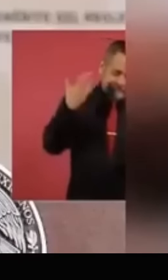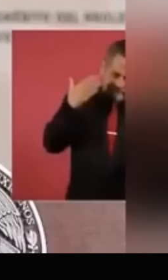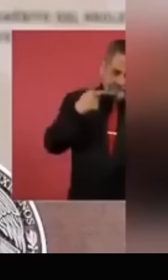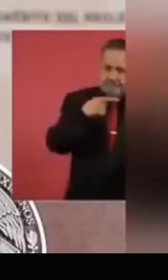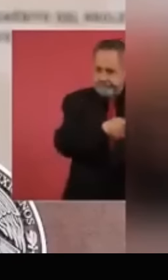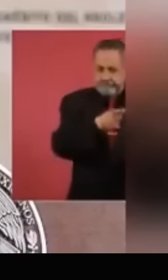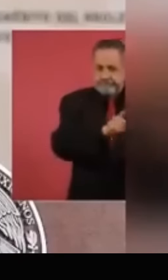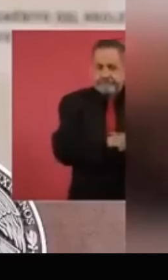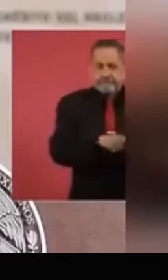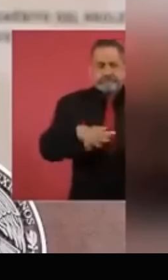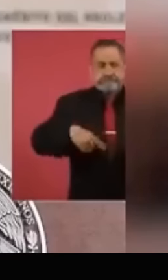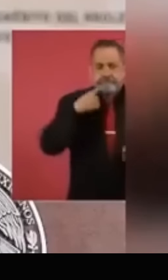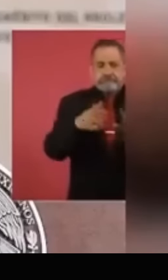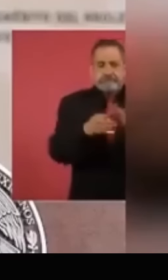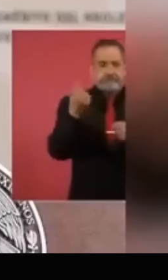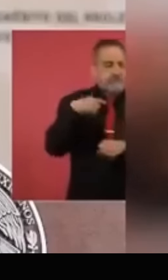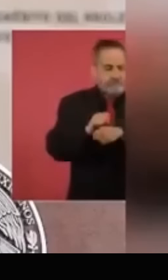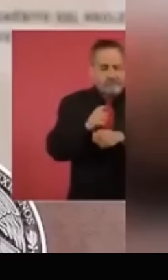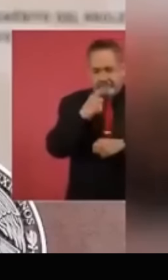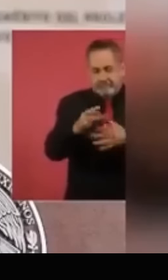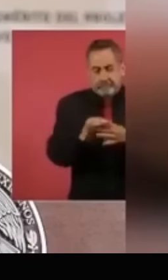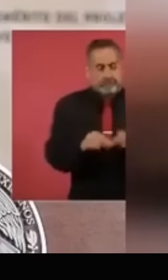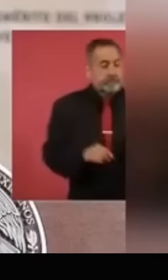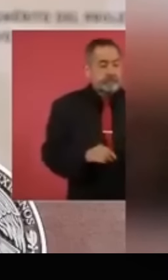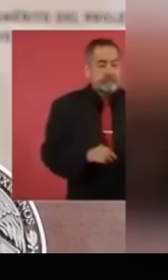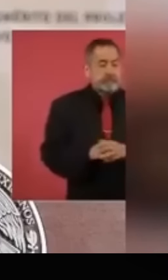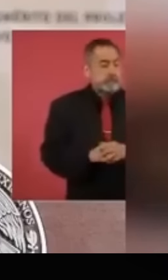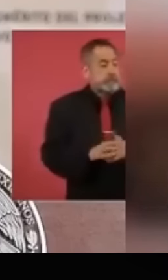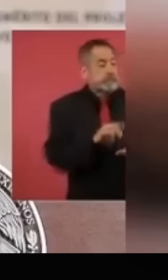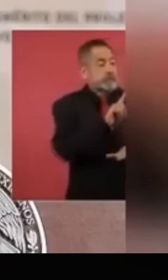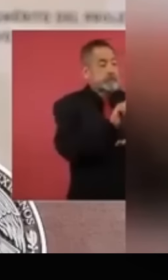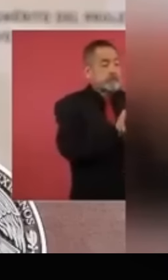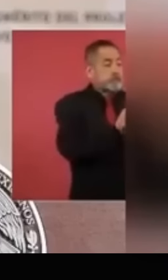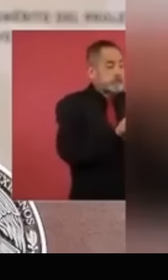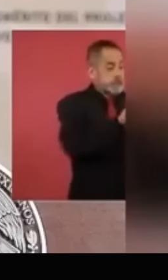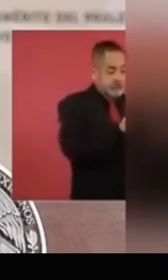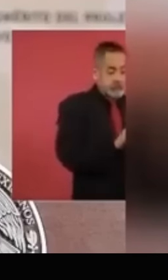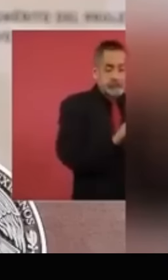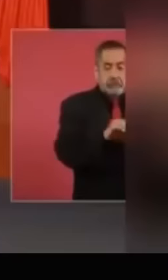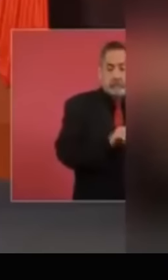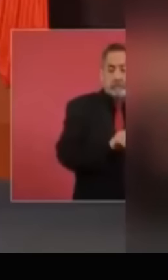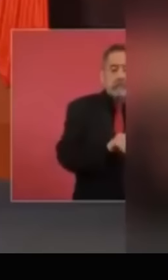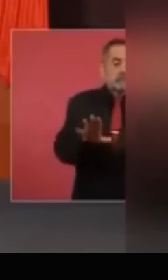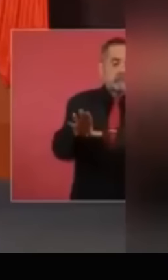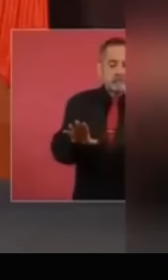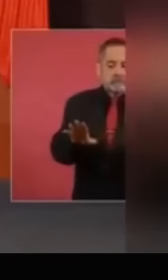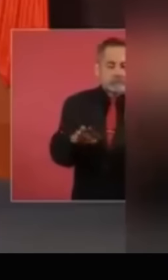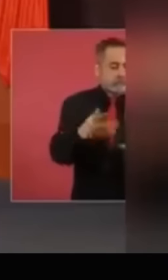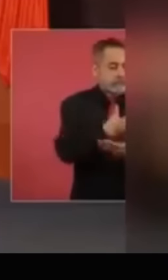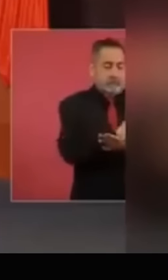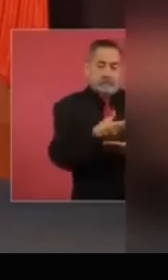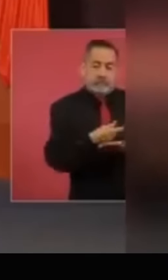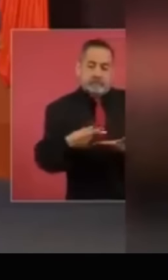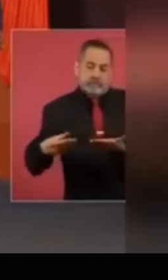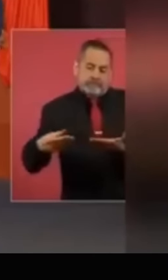es lo que decíamos también la semana pasada citan un tweet y es ampliamente